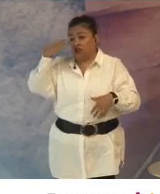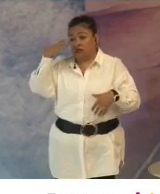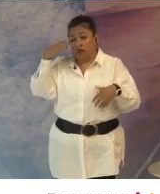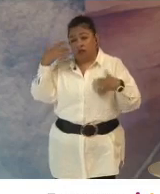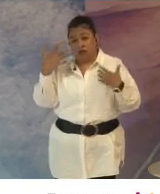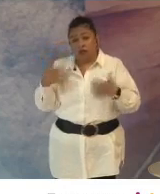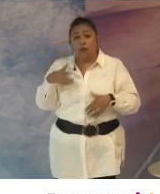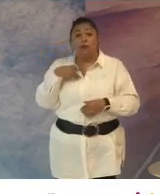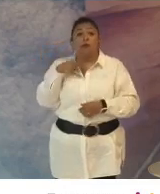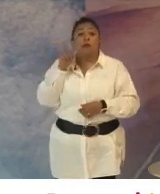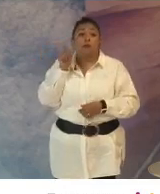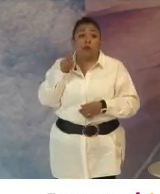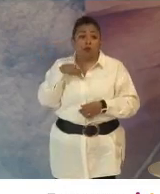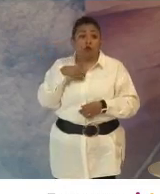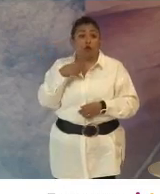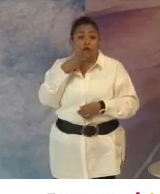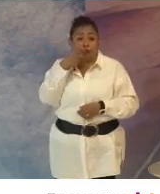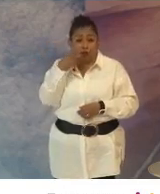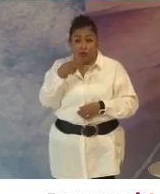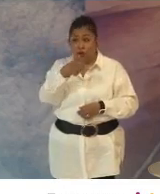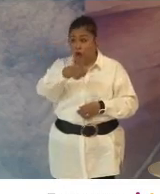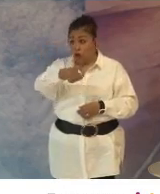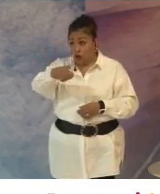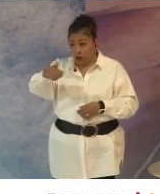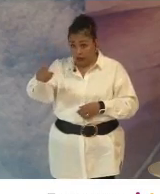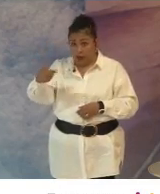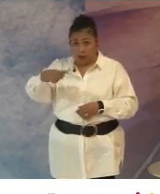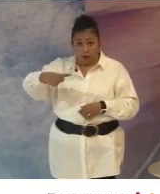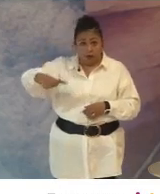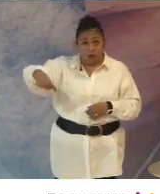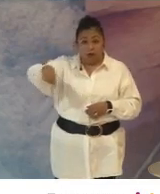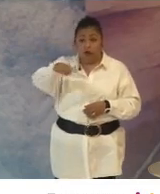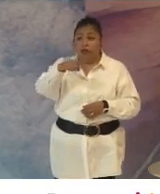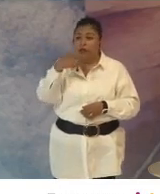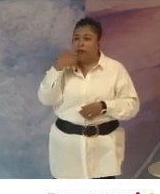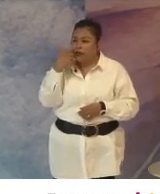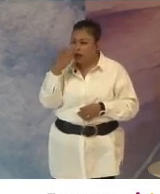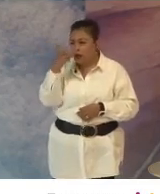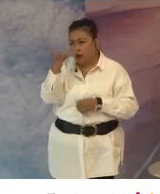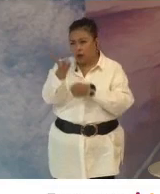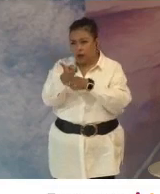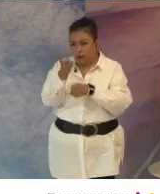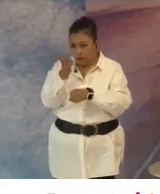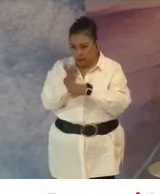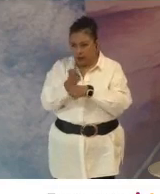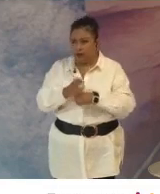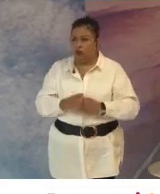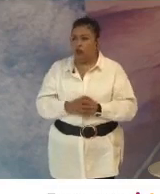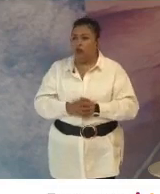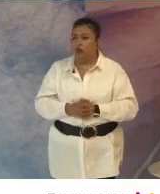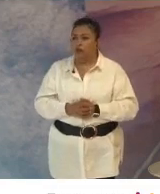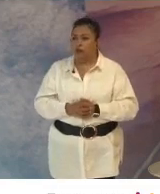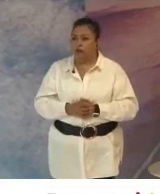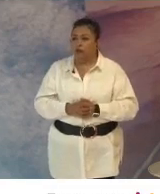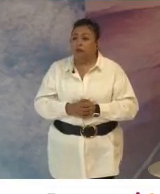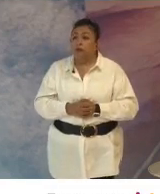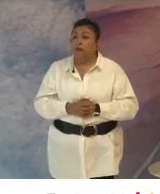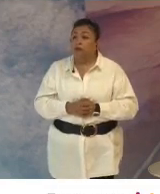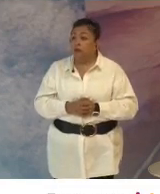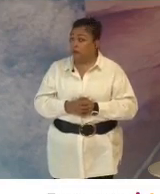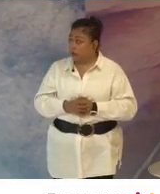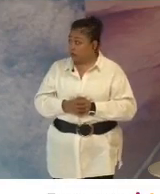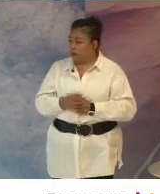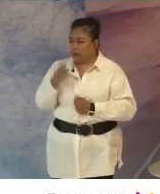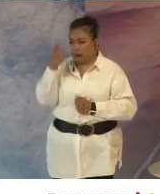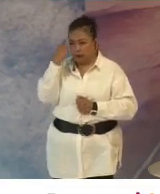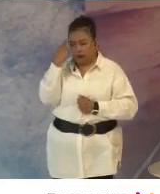trayectoria, solo puedo decir a cada uno de ustedes que les quiero hacer una gran invitación, que abran